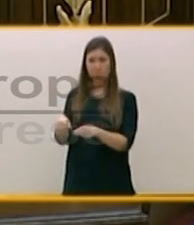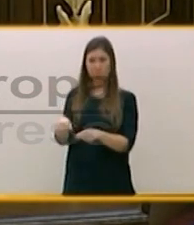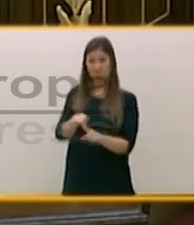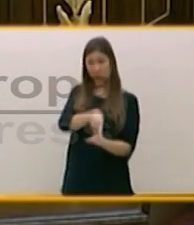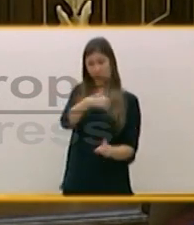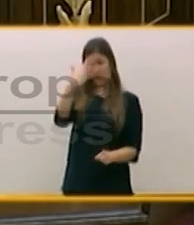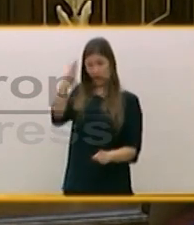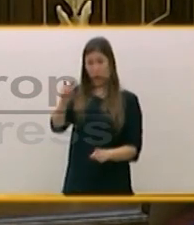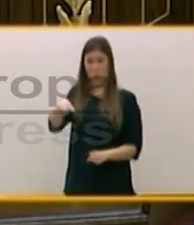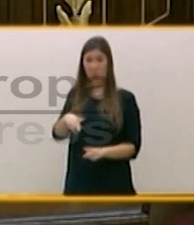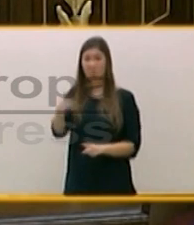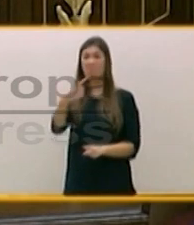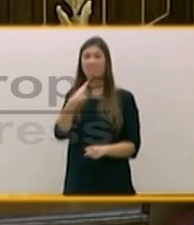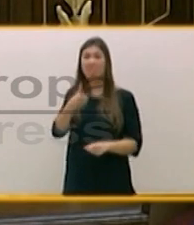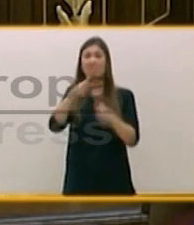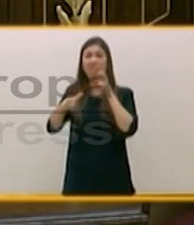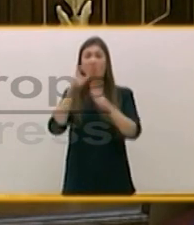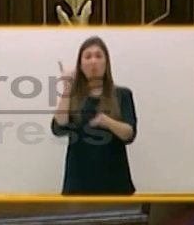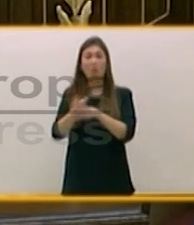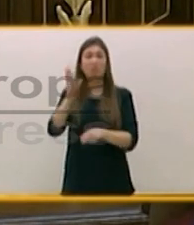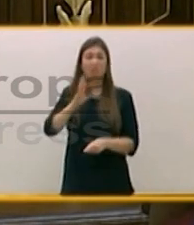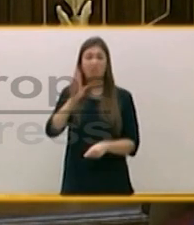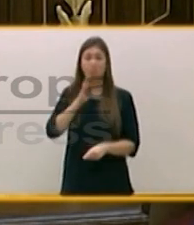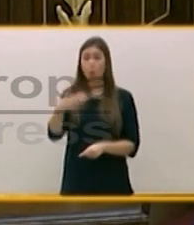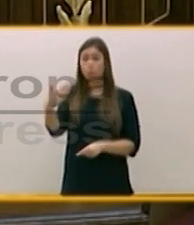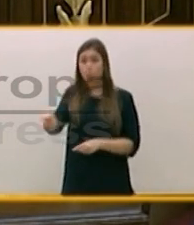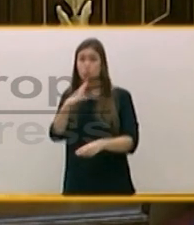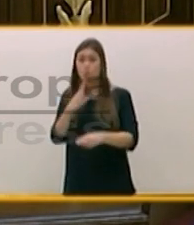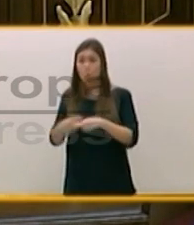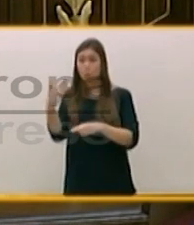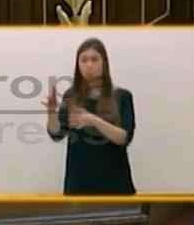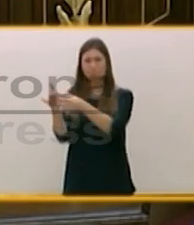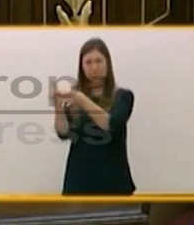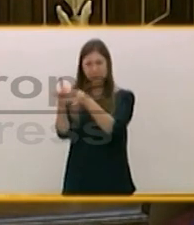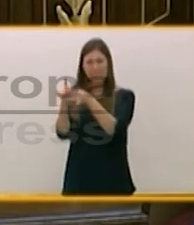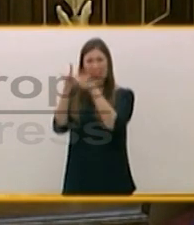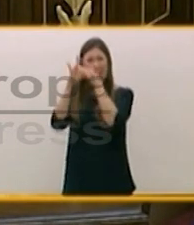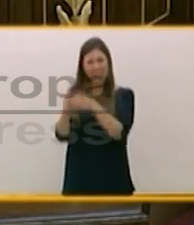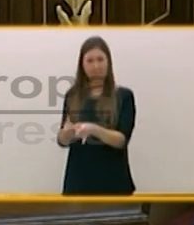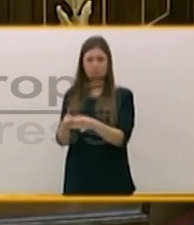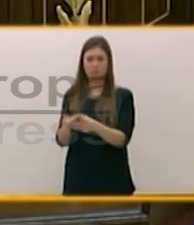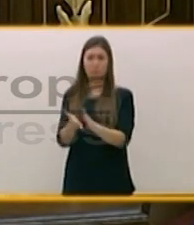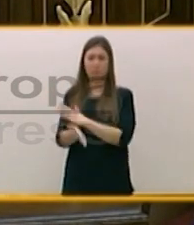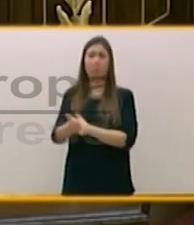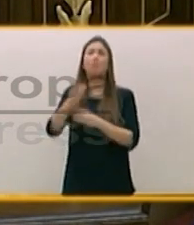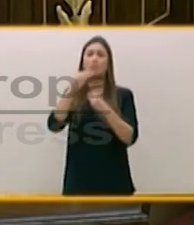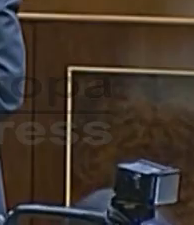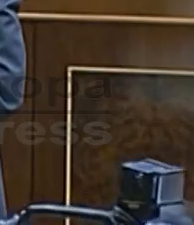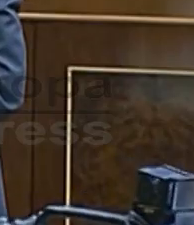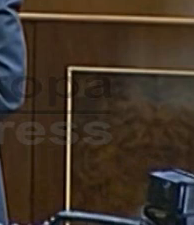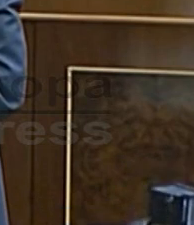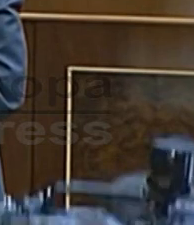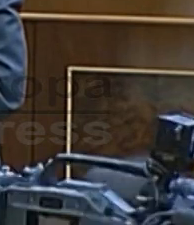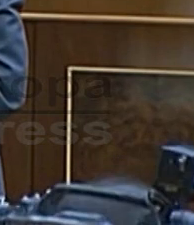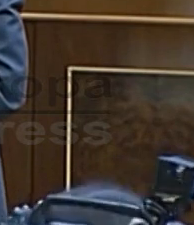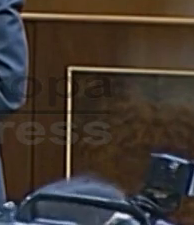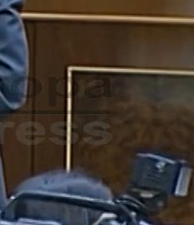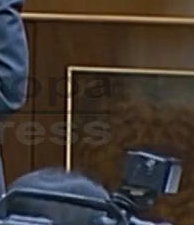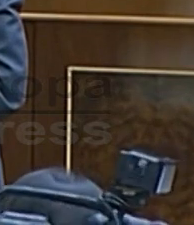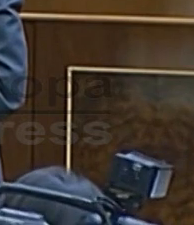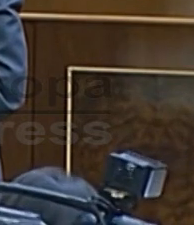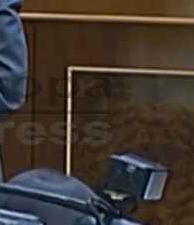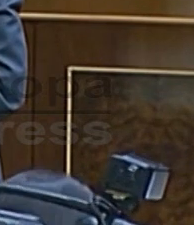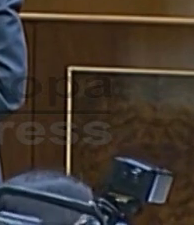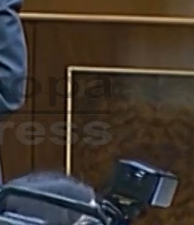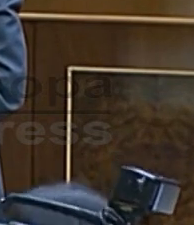lucha contra la corrupción, porque su nombre y su historia están indisolublemente ligados al nombre y a la historia de Bárcenas. Pedro Sánchez